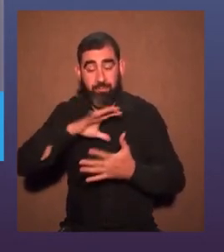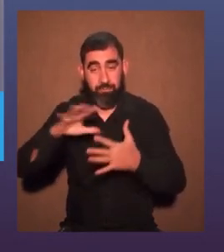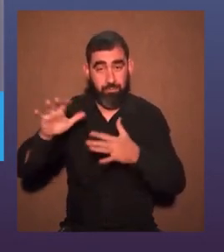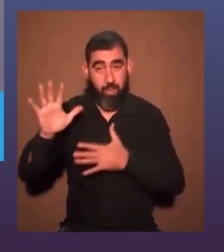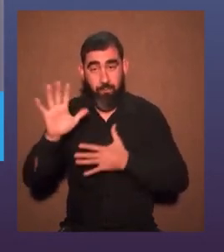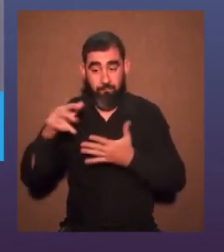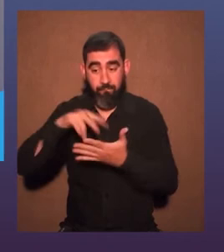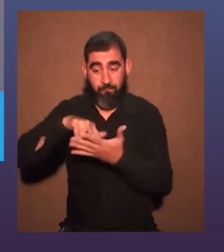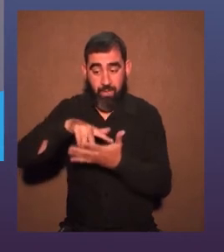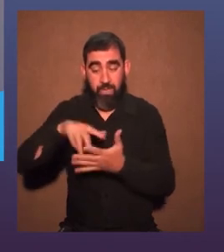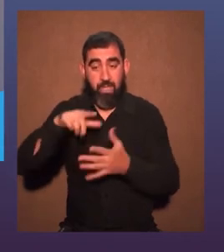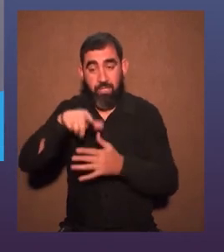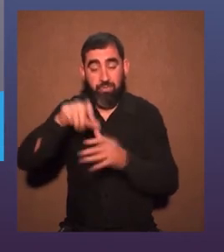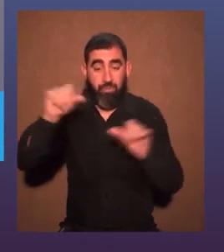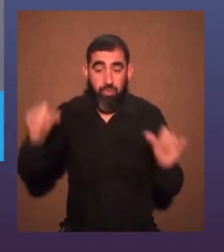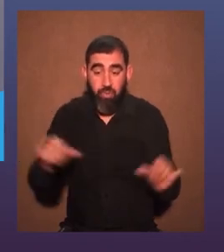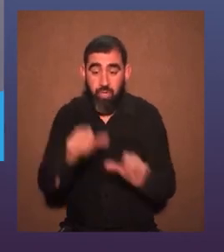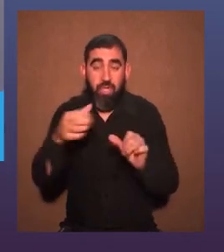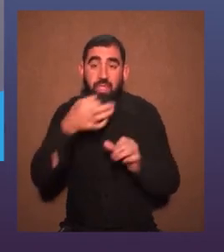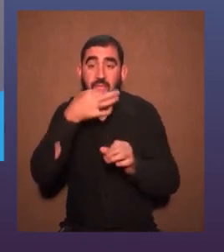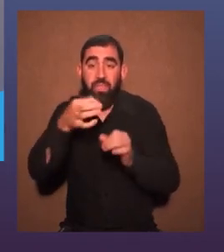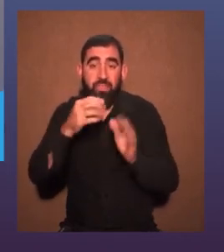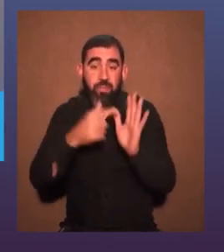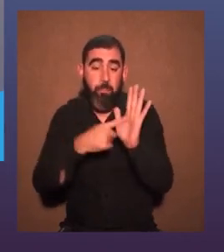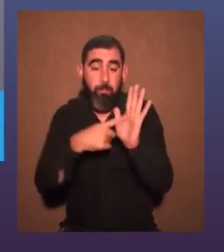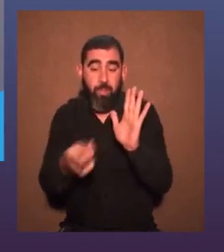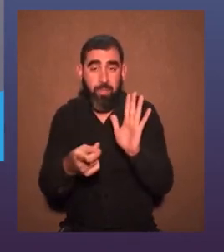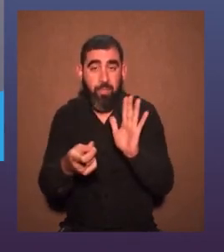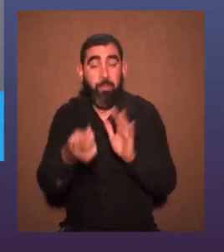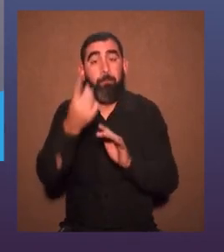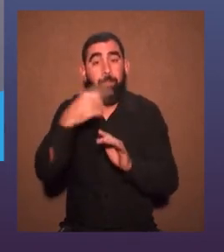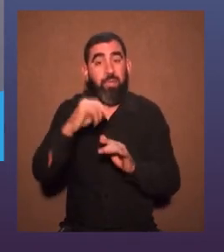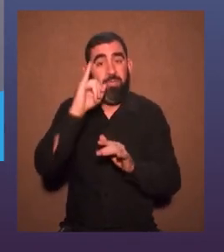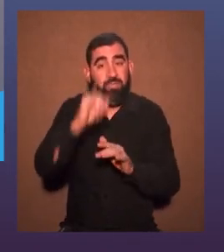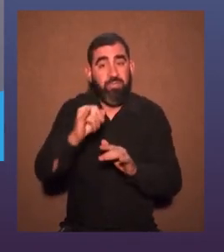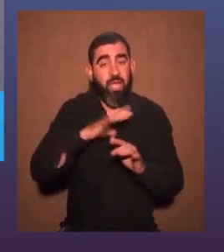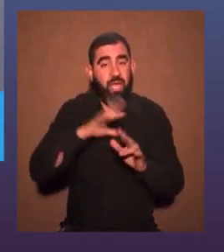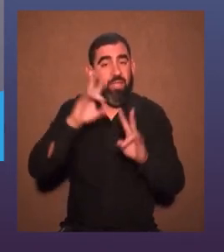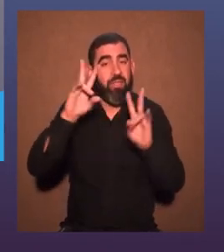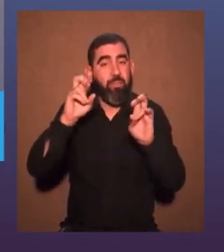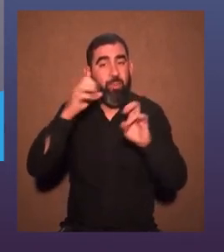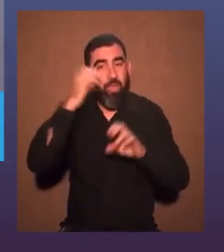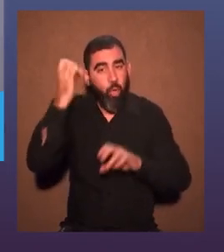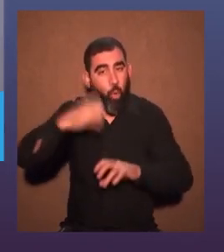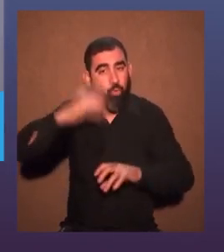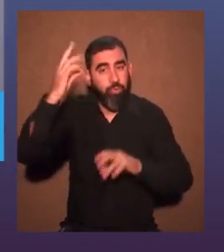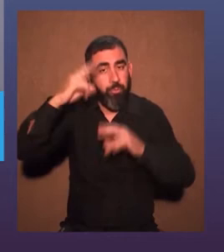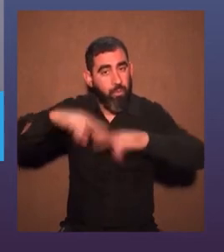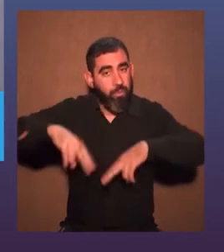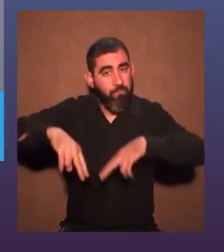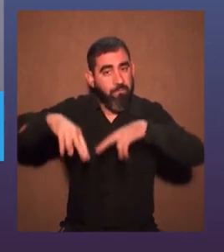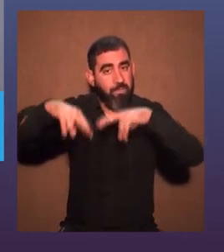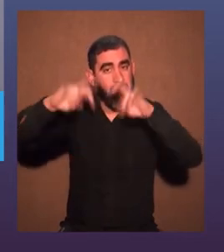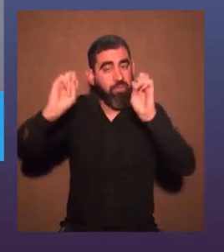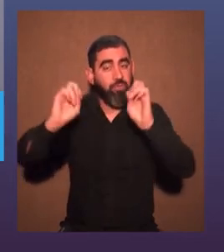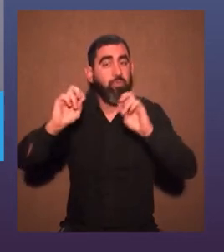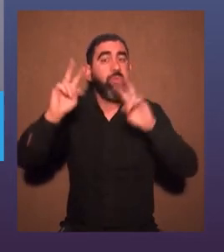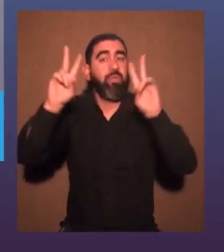La partitura es eso, la coreografía y lo que marca la... Pero sí hay una conceptualización y una investigación desde el punto de